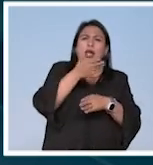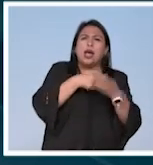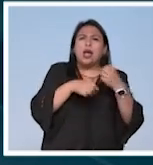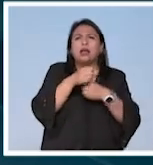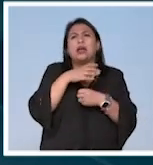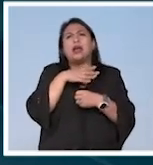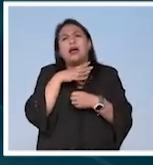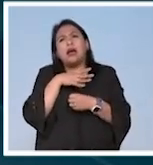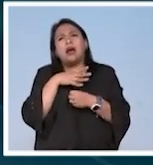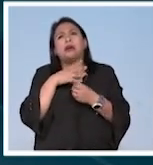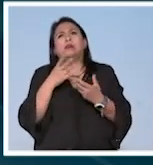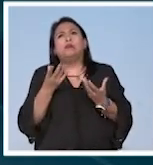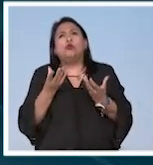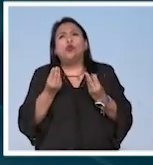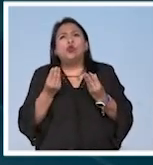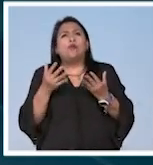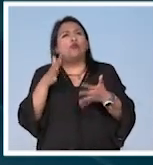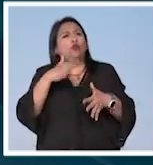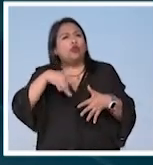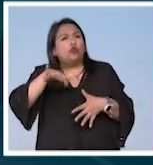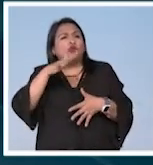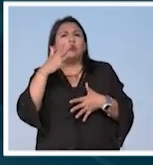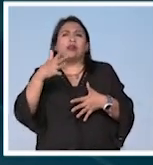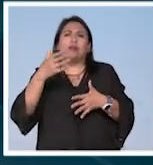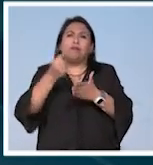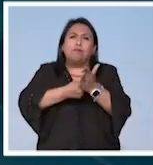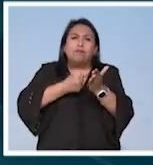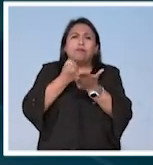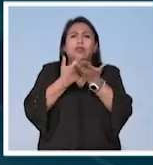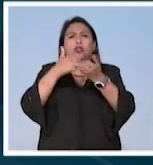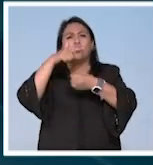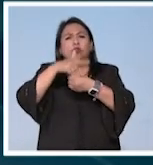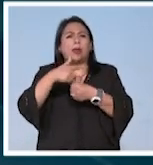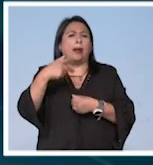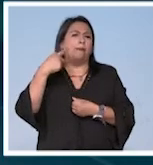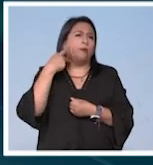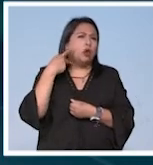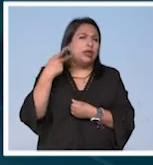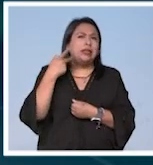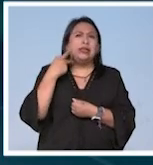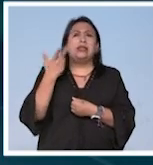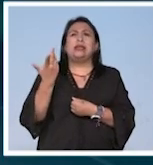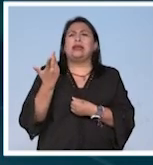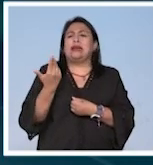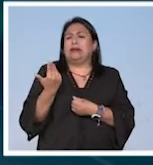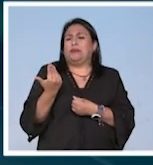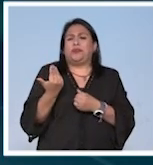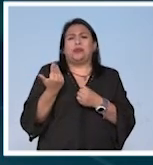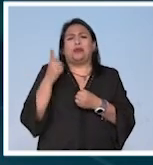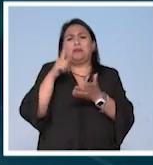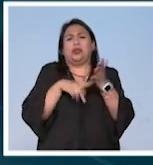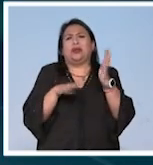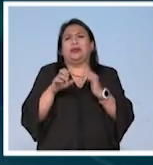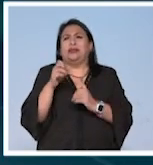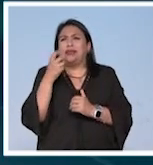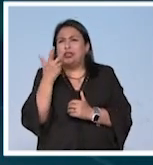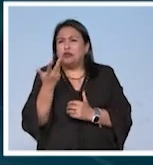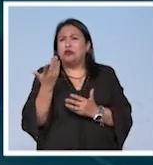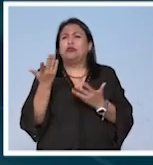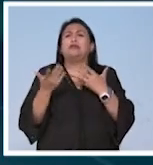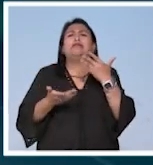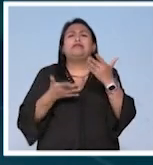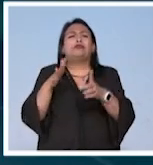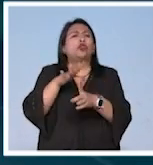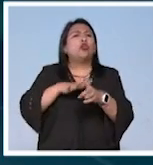muchas eh Muchas búsquedas muchas luchas sociales y políticas muy reciente el 68 en En qué